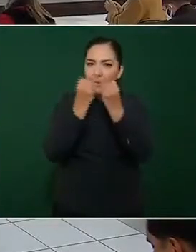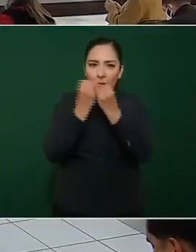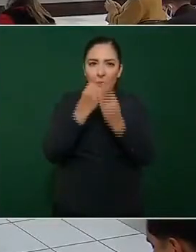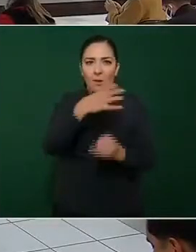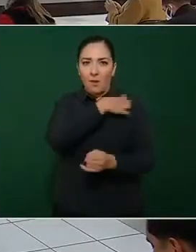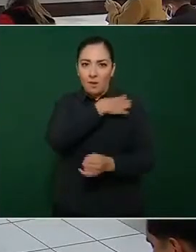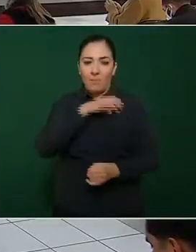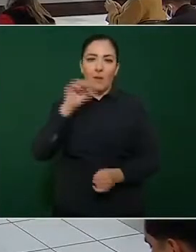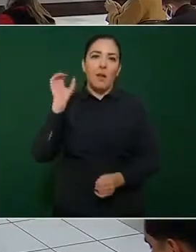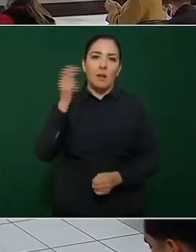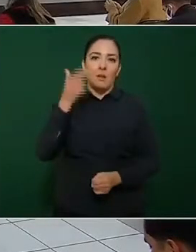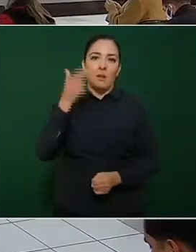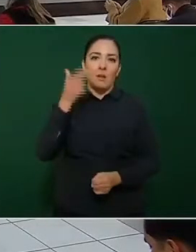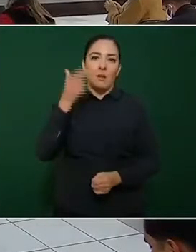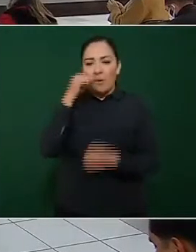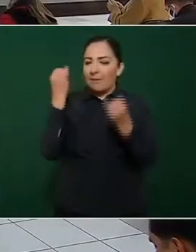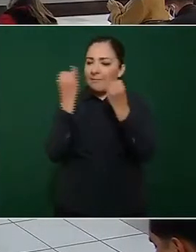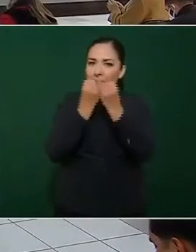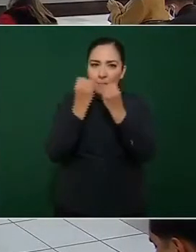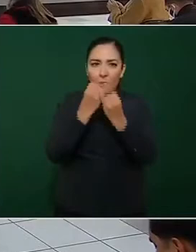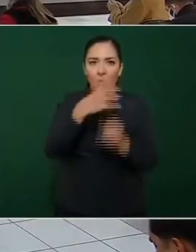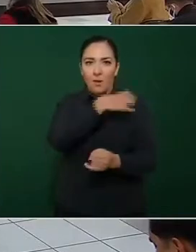en Ciudad Cuauhtémoc.